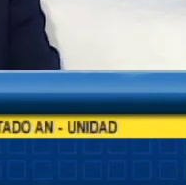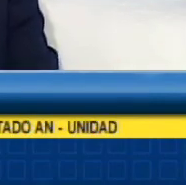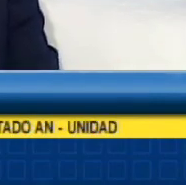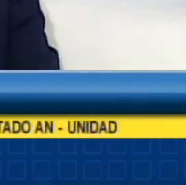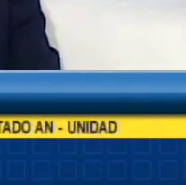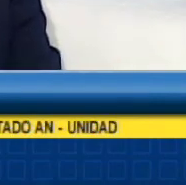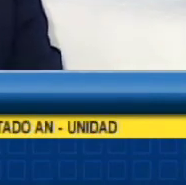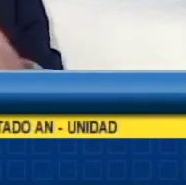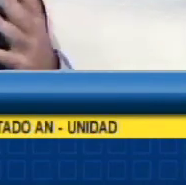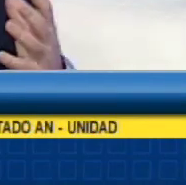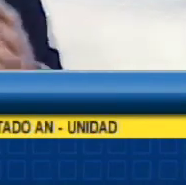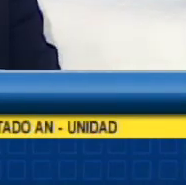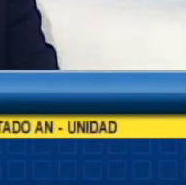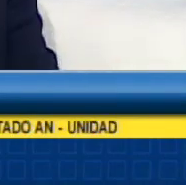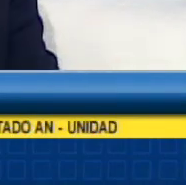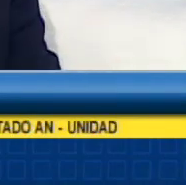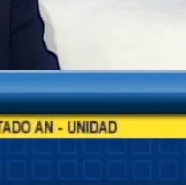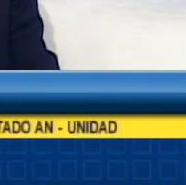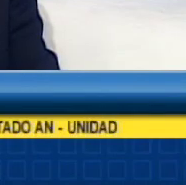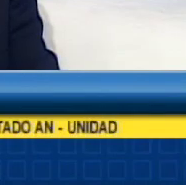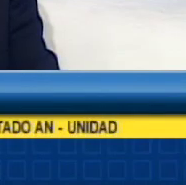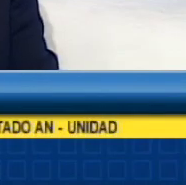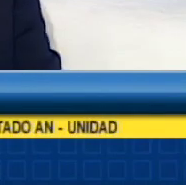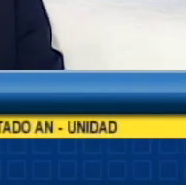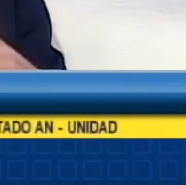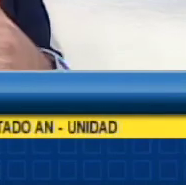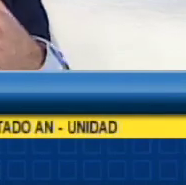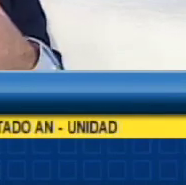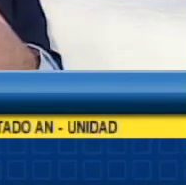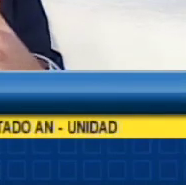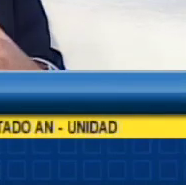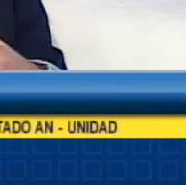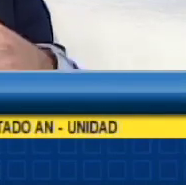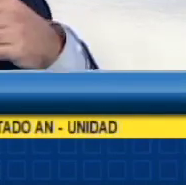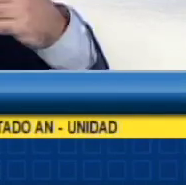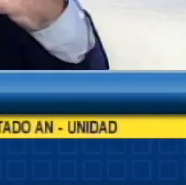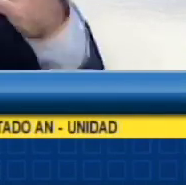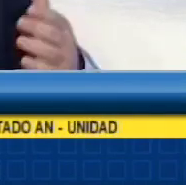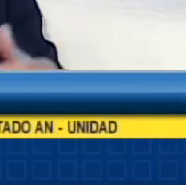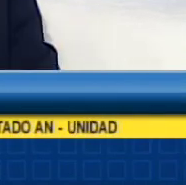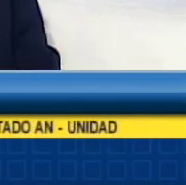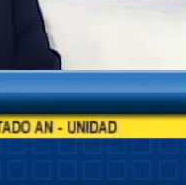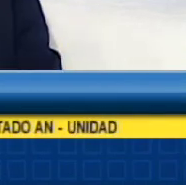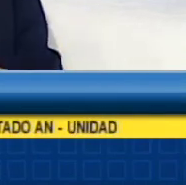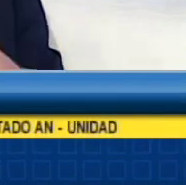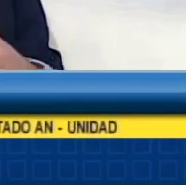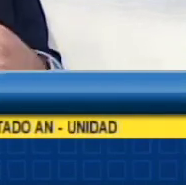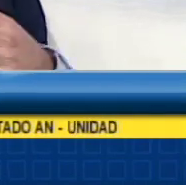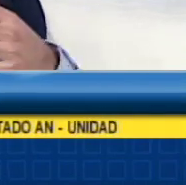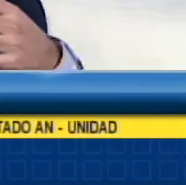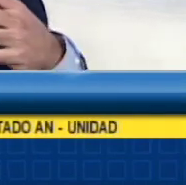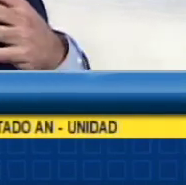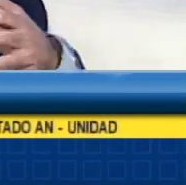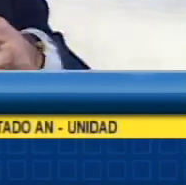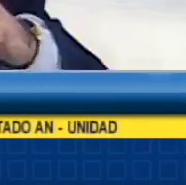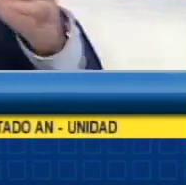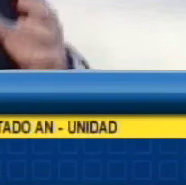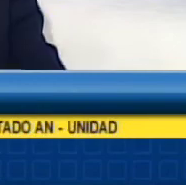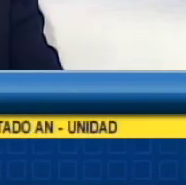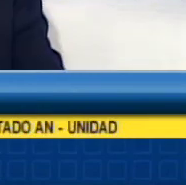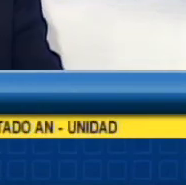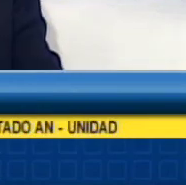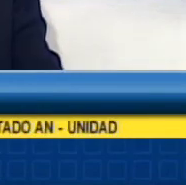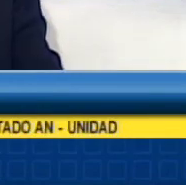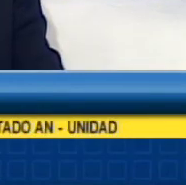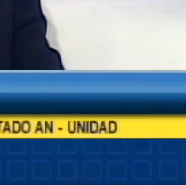es el respeto. Nosotros no podemos seguir en una política donde el presidente o los ministros o la gente